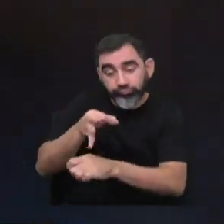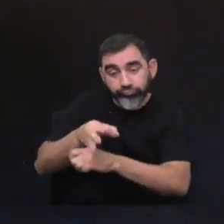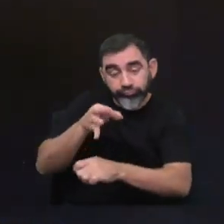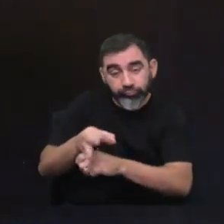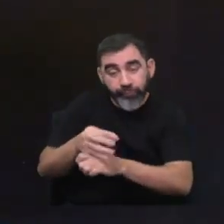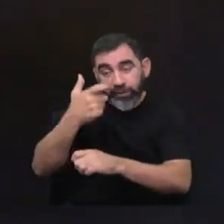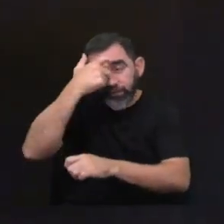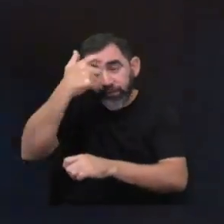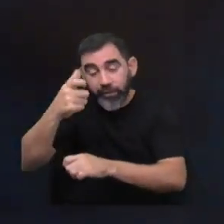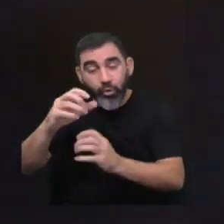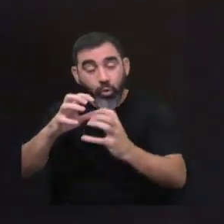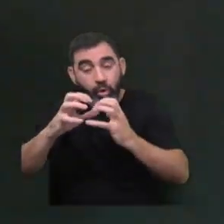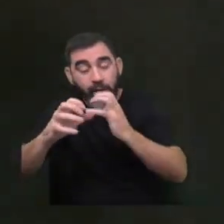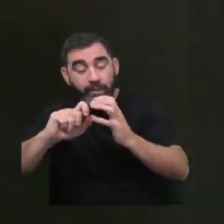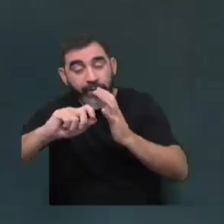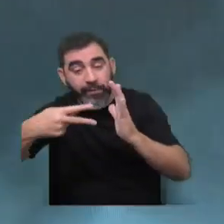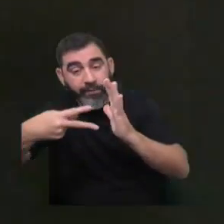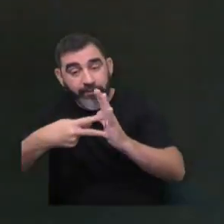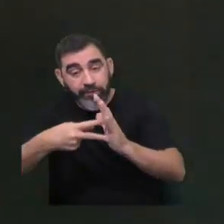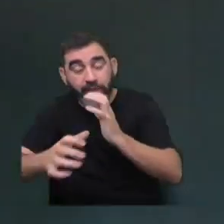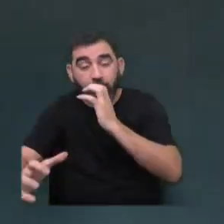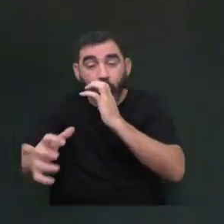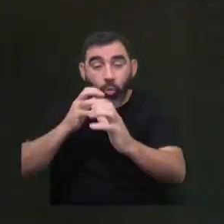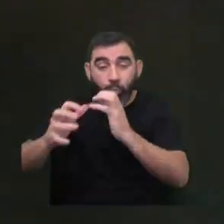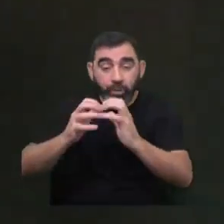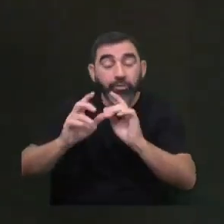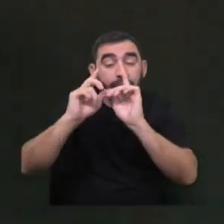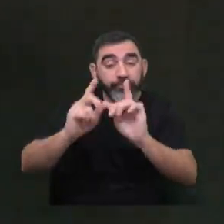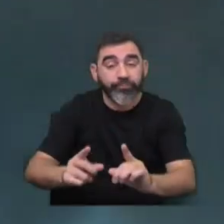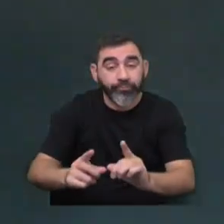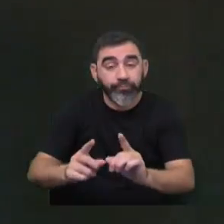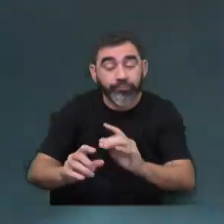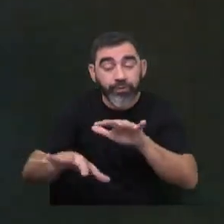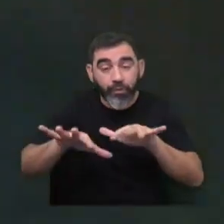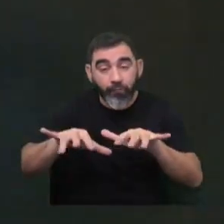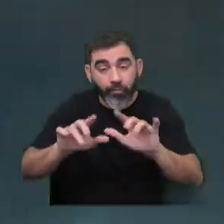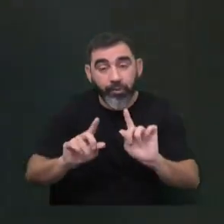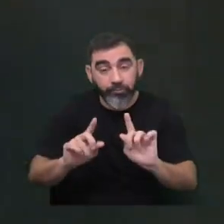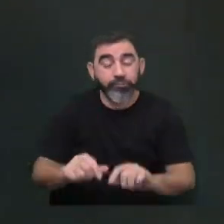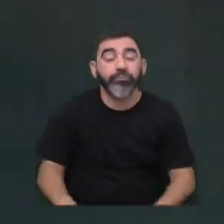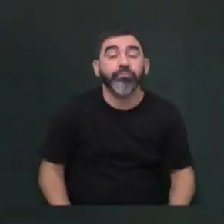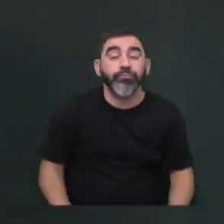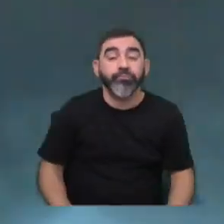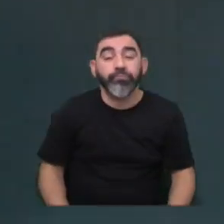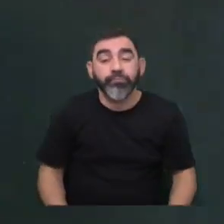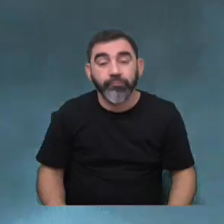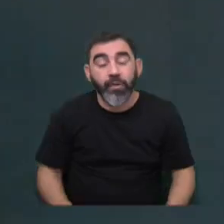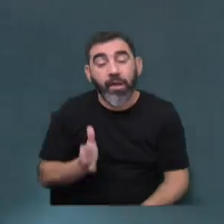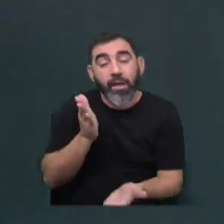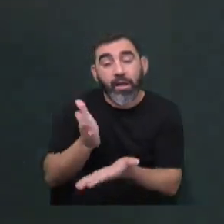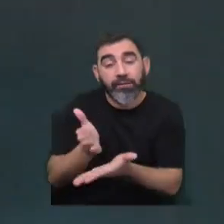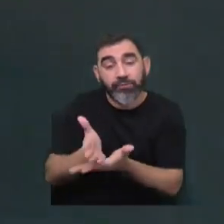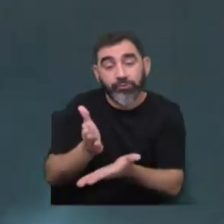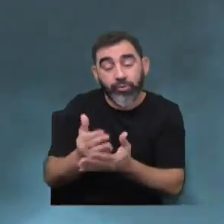a técnicos electricistas, de telecomunicaciones y también informáticos. Entre otras funciones, asesoran